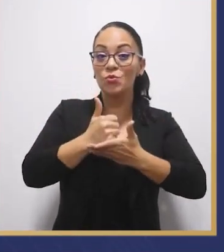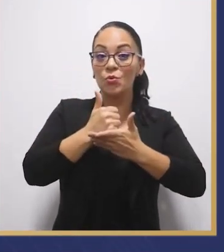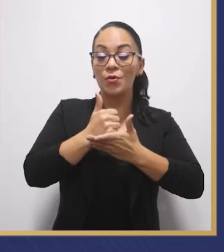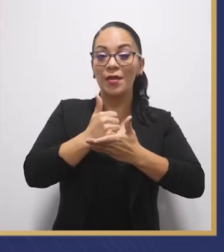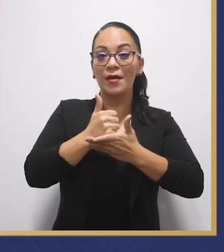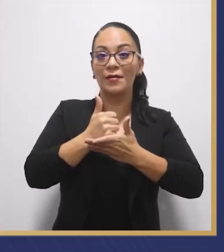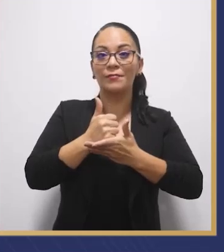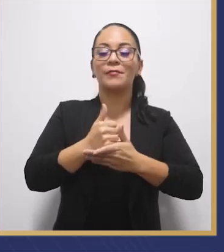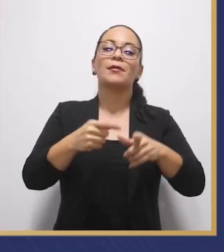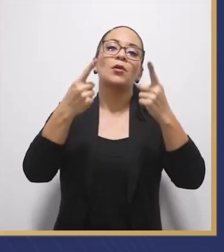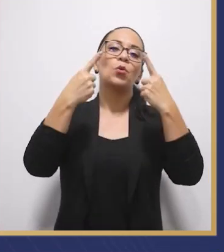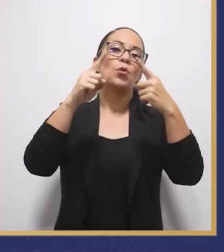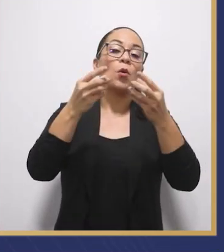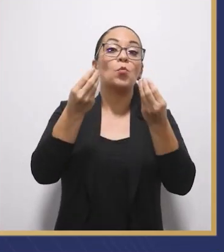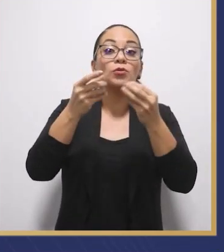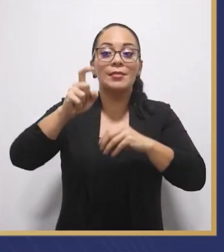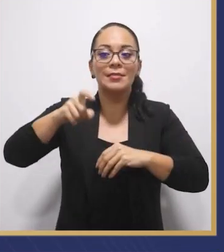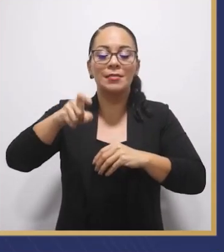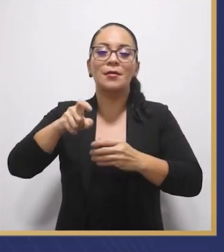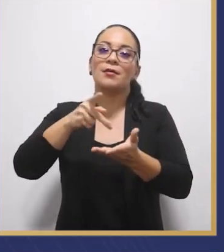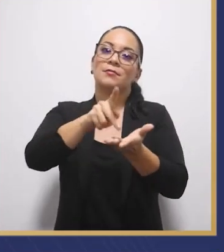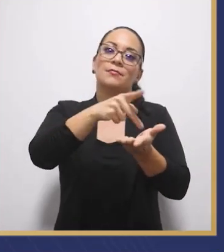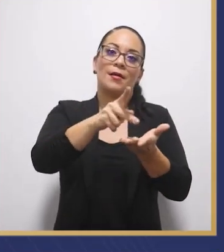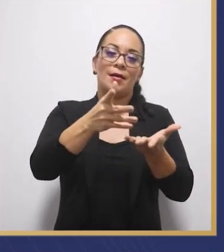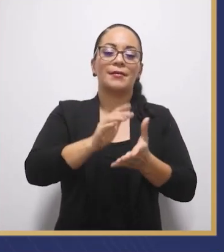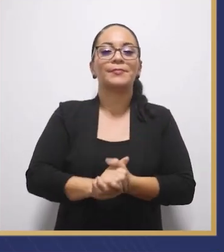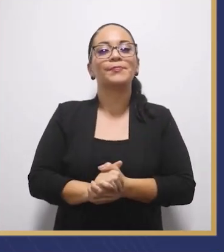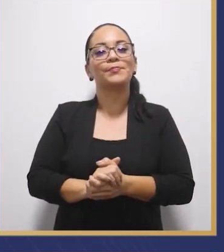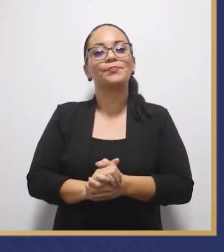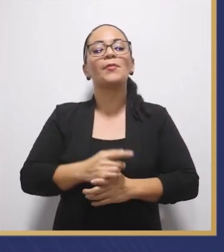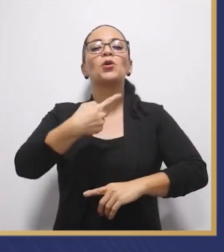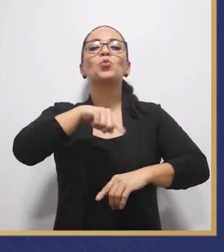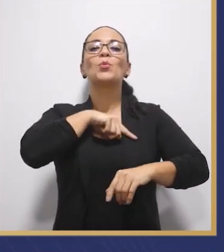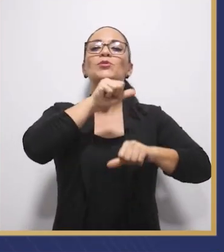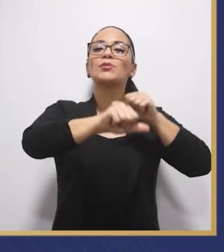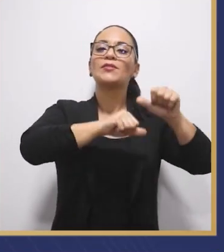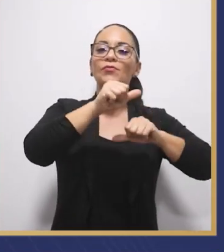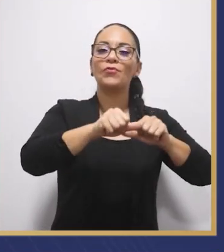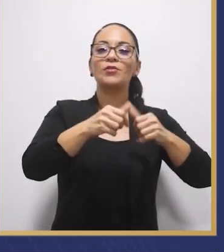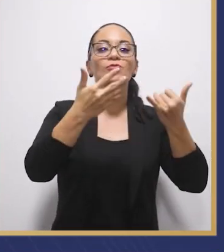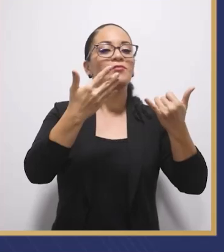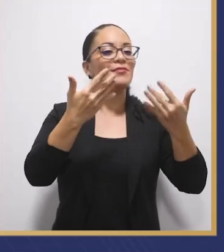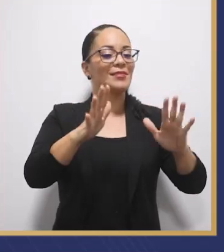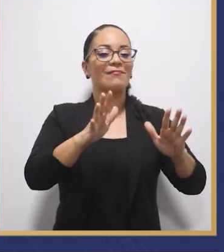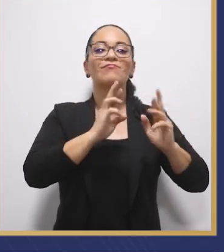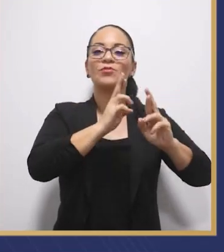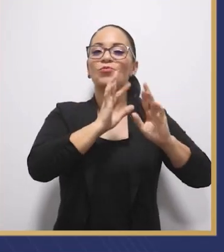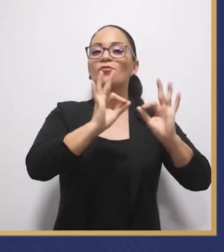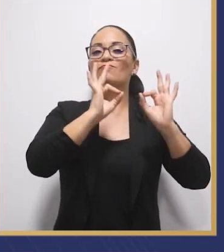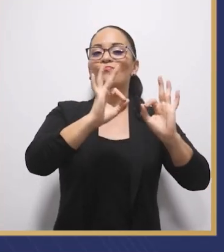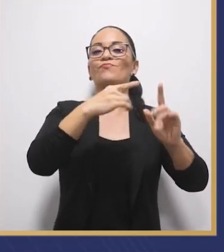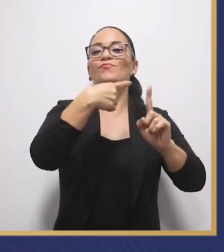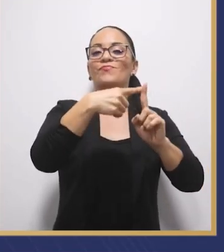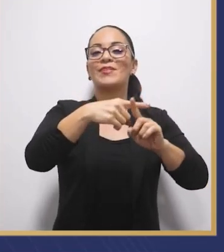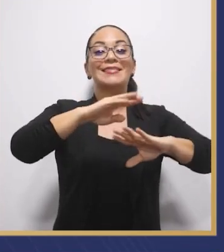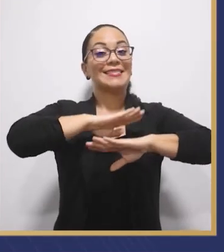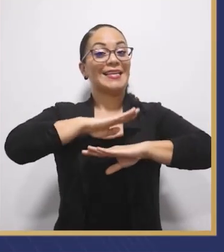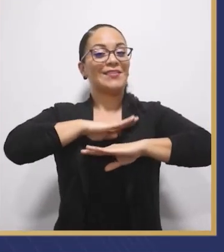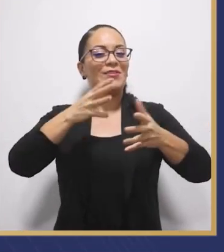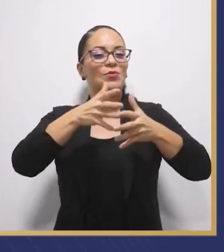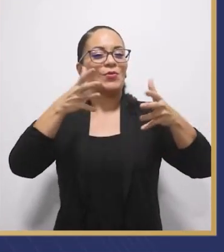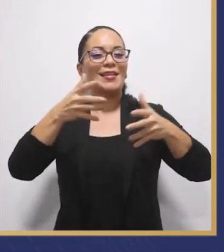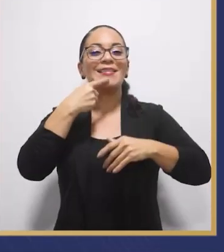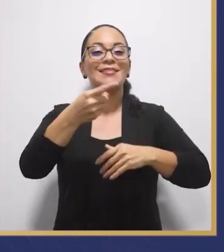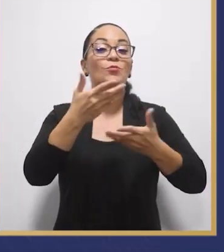podido solventar muchas necesidades que teníamos. Nuestros esfuerzos ya dan cosechas. Con enorme satisfacción podemos decirles que a la